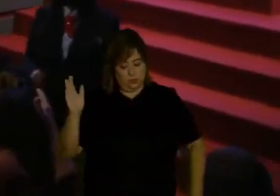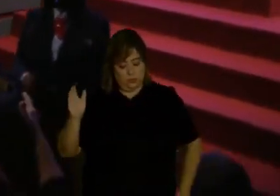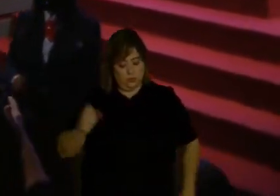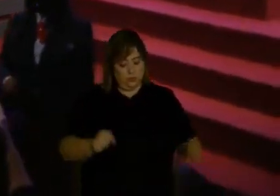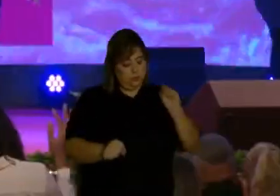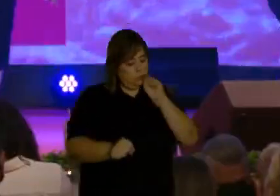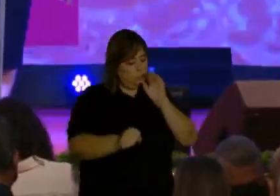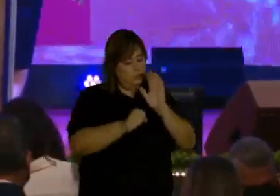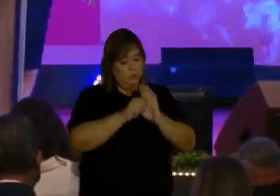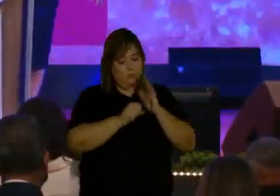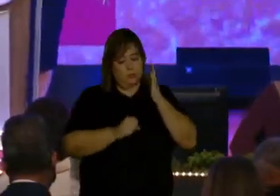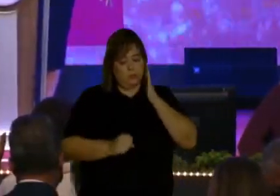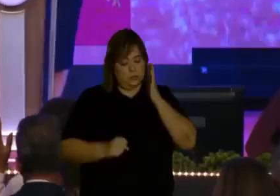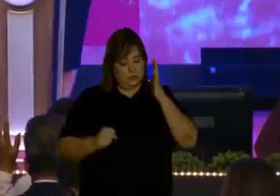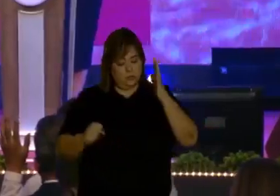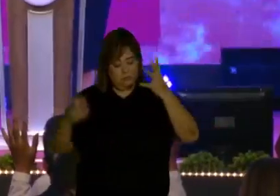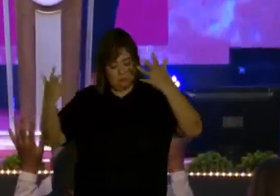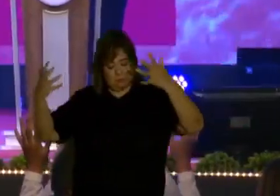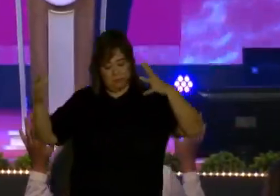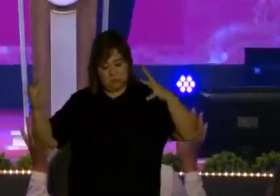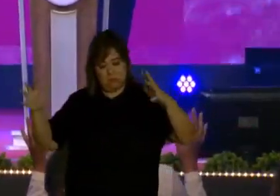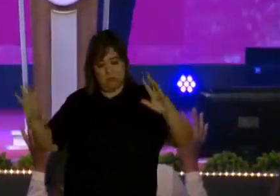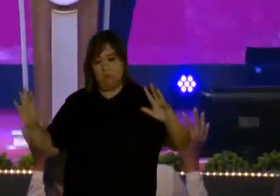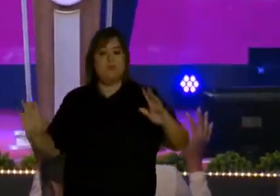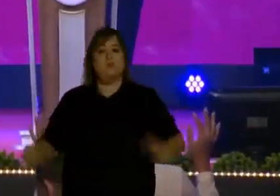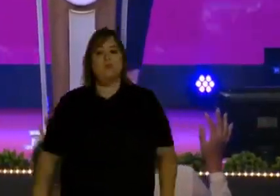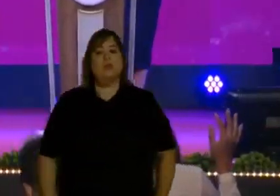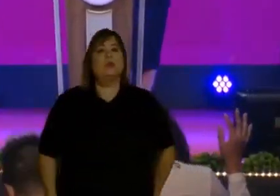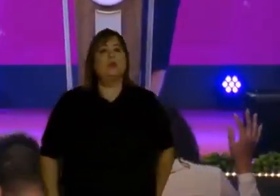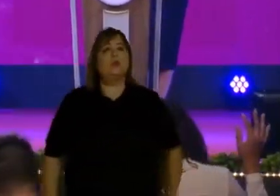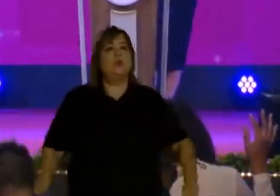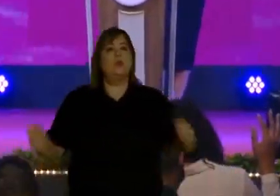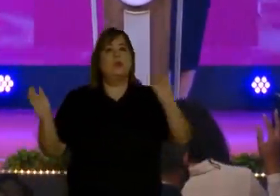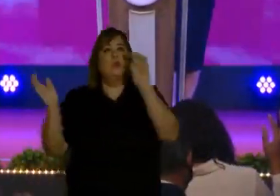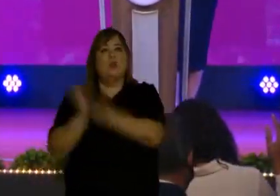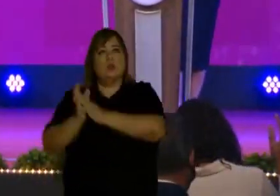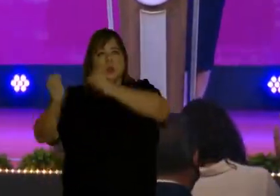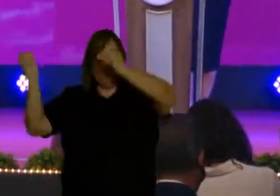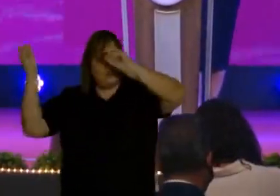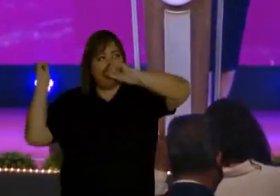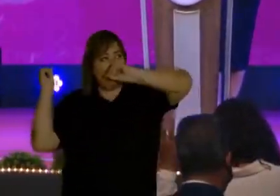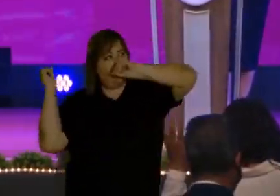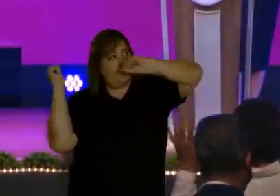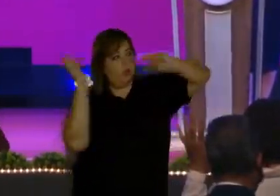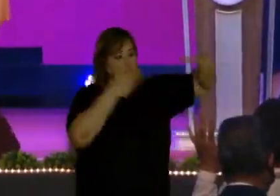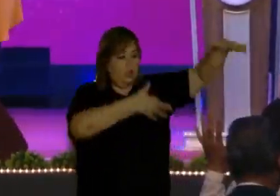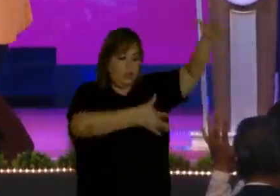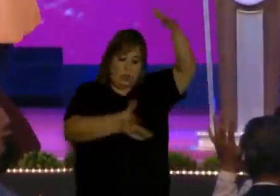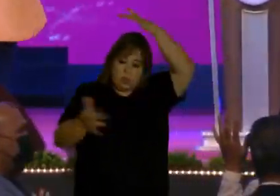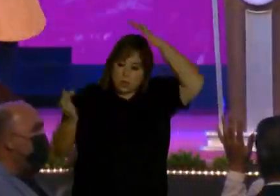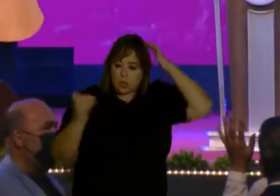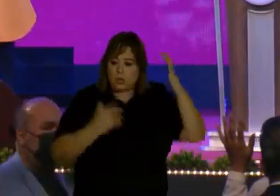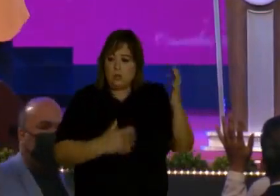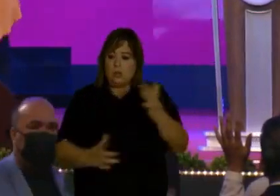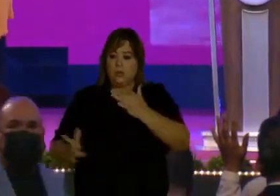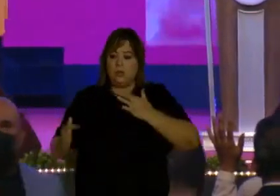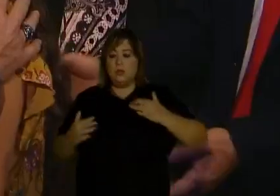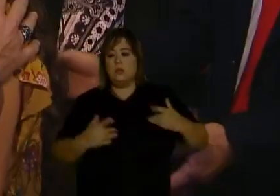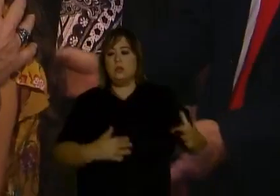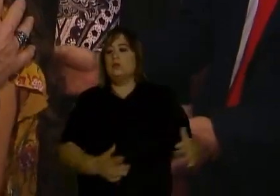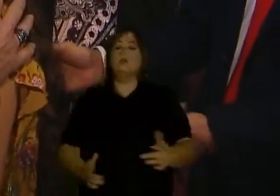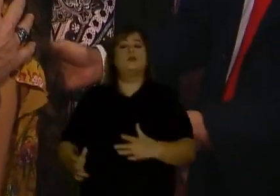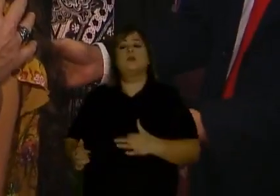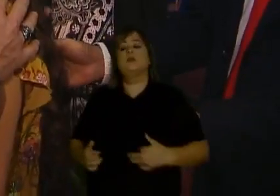Señor, como dijiste, derrama tu gloria,